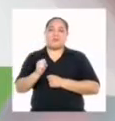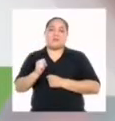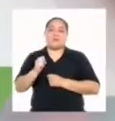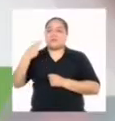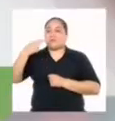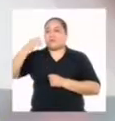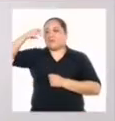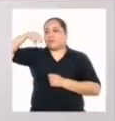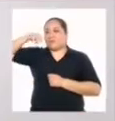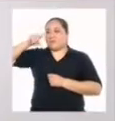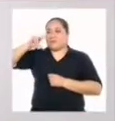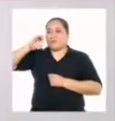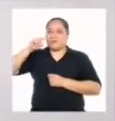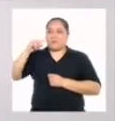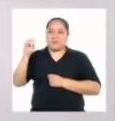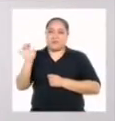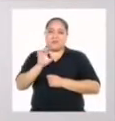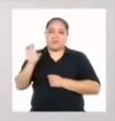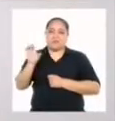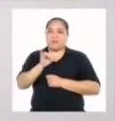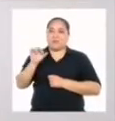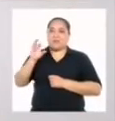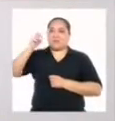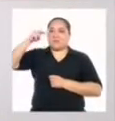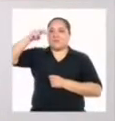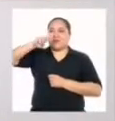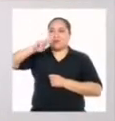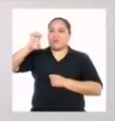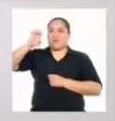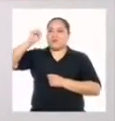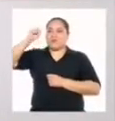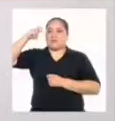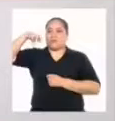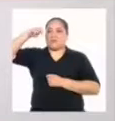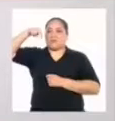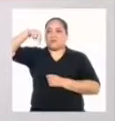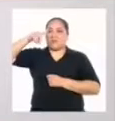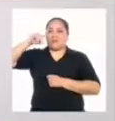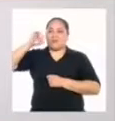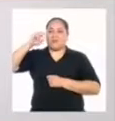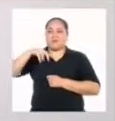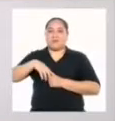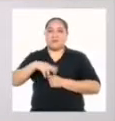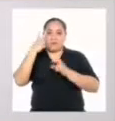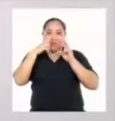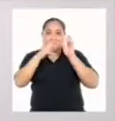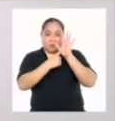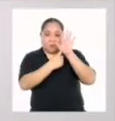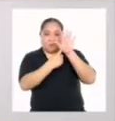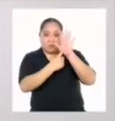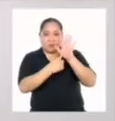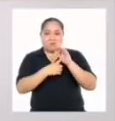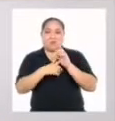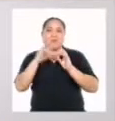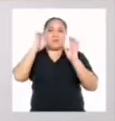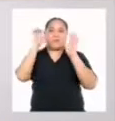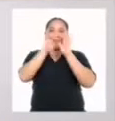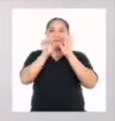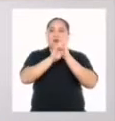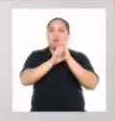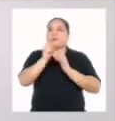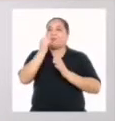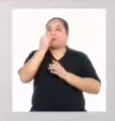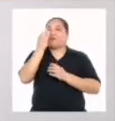o correspondientes. Así es, les voy a mostrar unos ejemplos de congruencia de triángulos. Existen